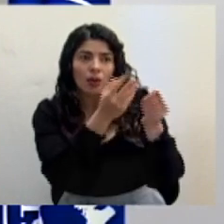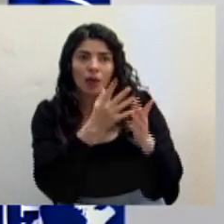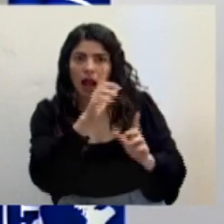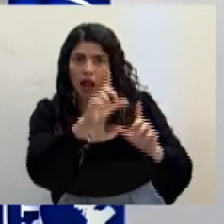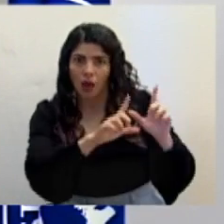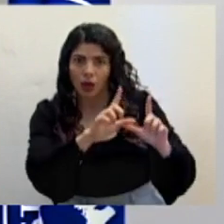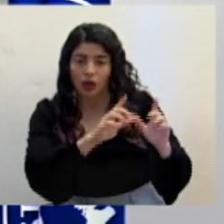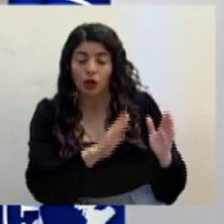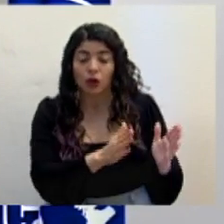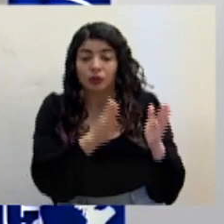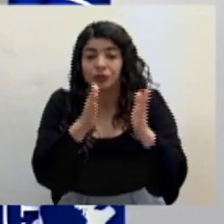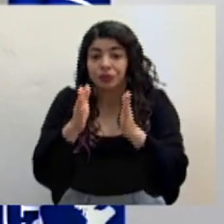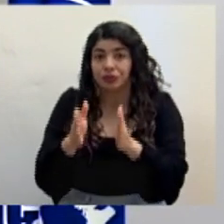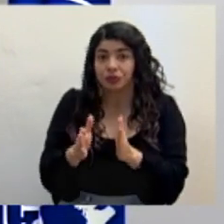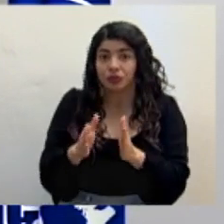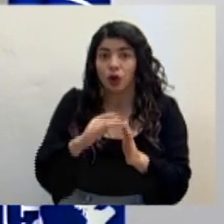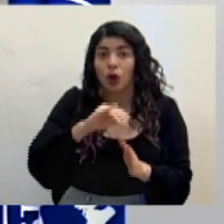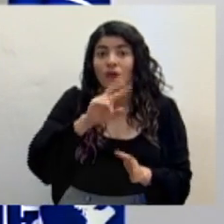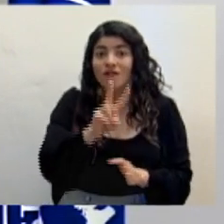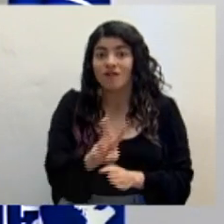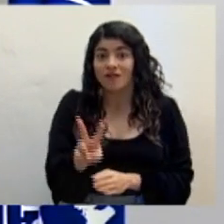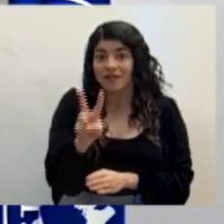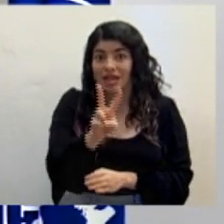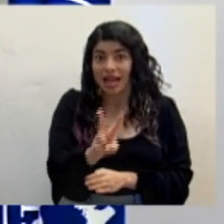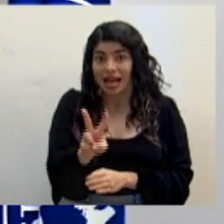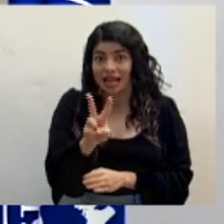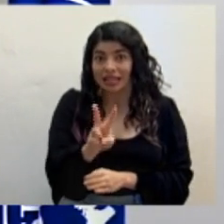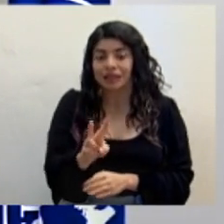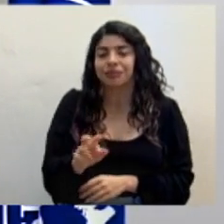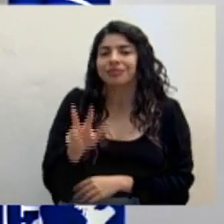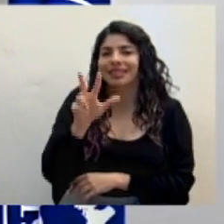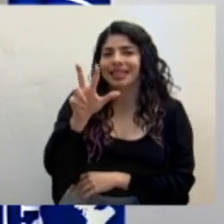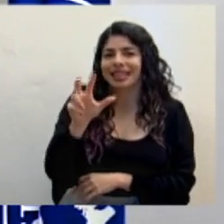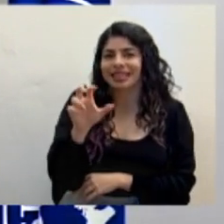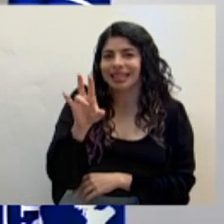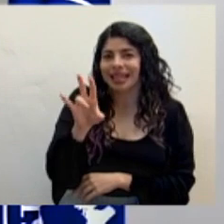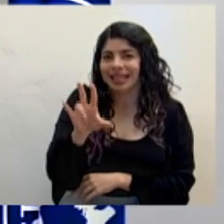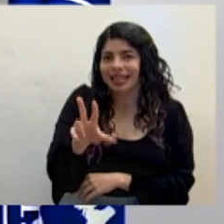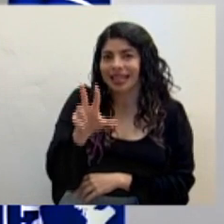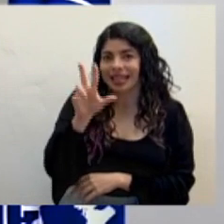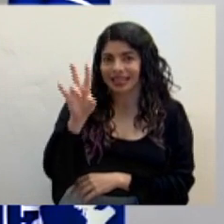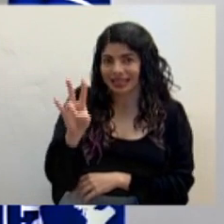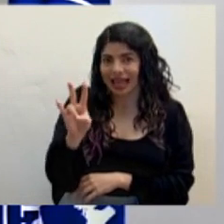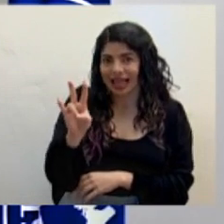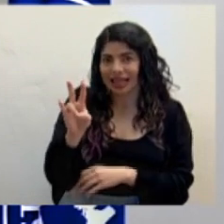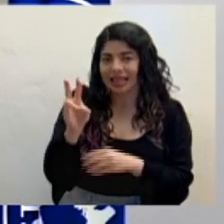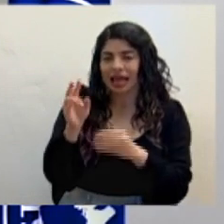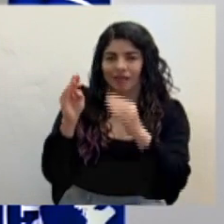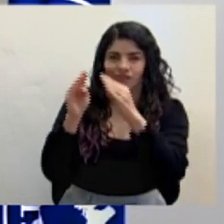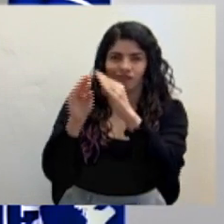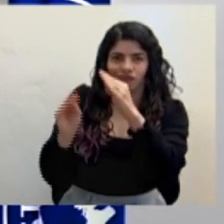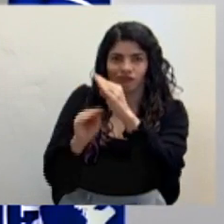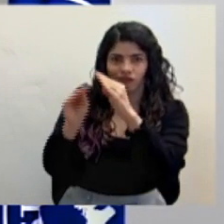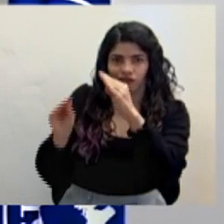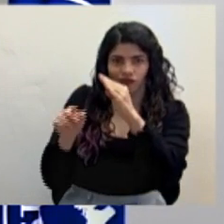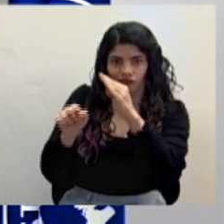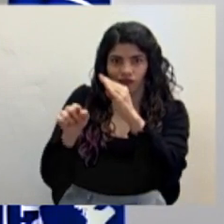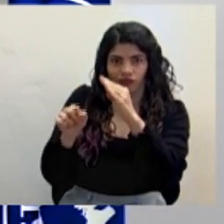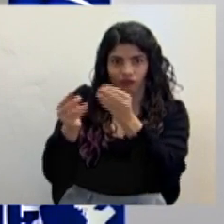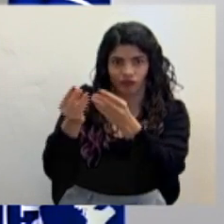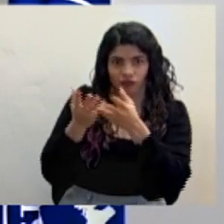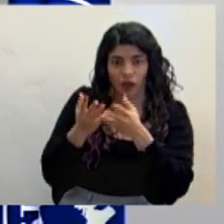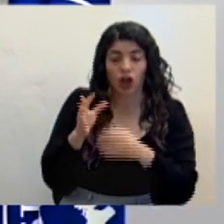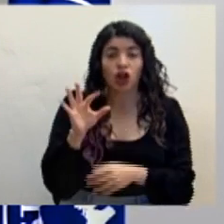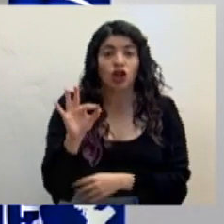laboratorio. En el caso del viernes, 337 son por nexo epidemiológico